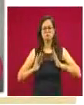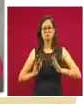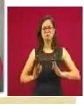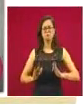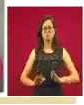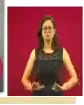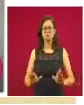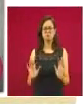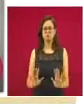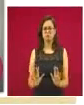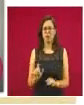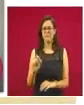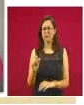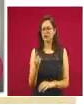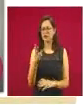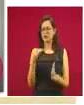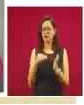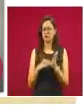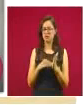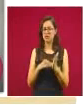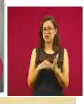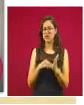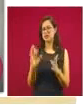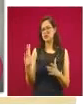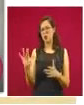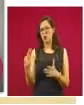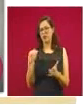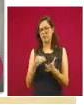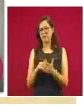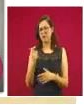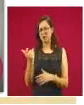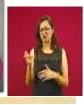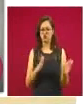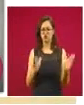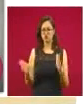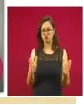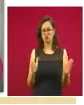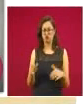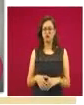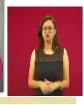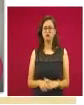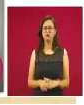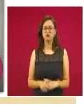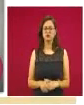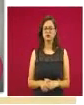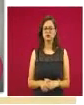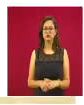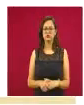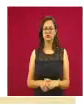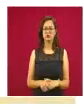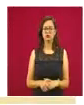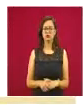va entre los 23.000 y los 50.000 pesos. La siguiente lámina, por favor.